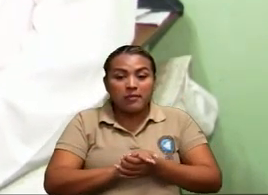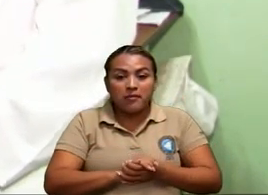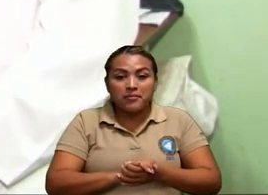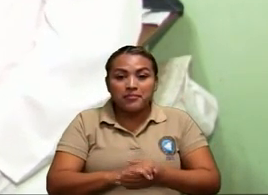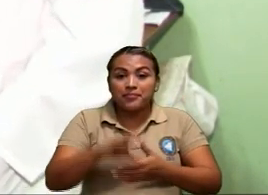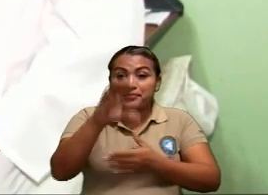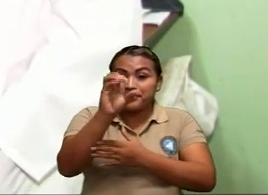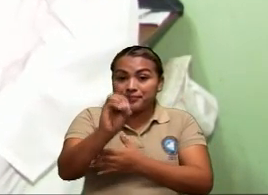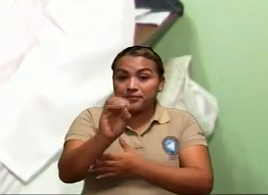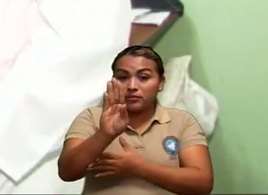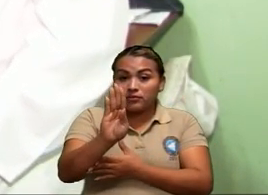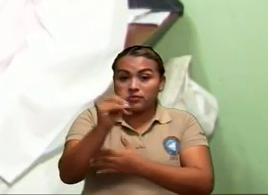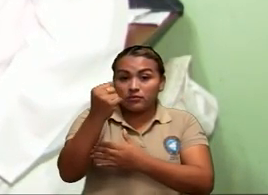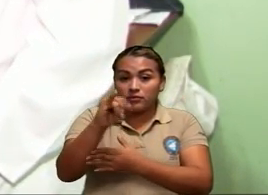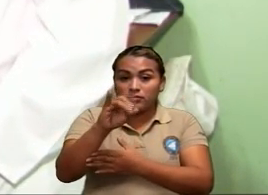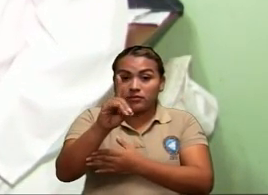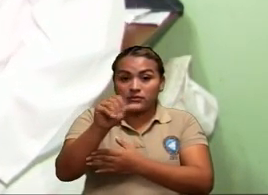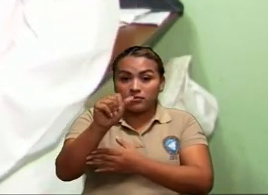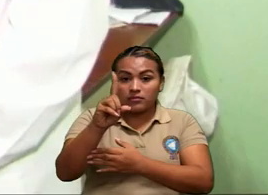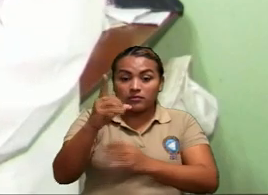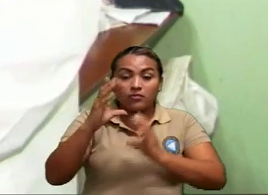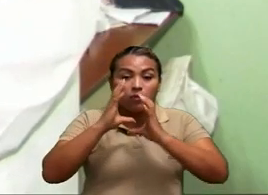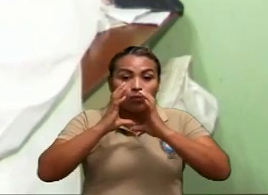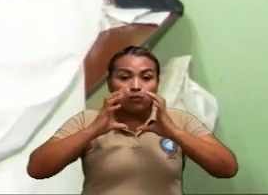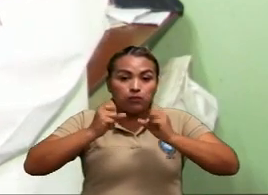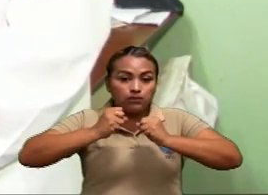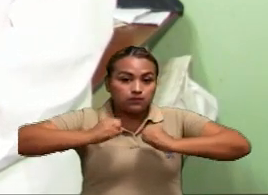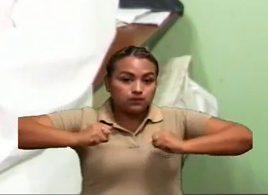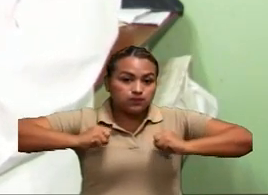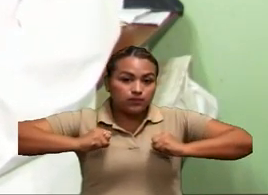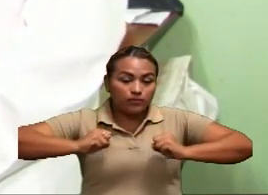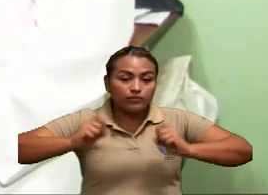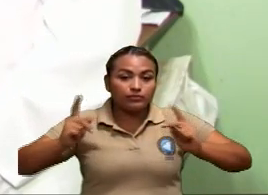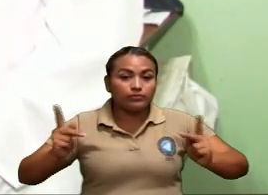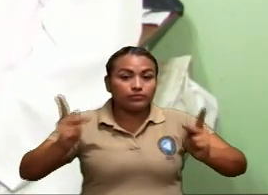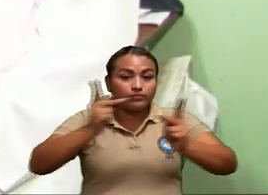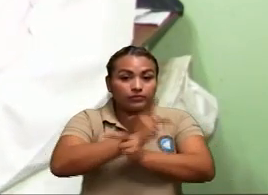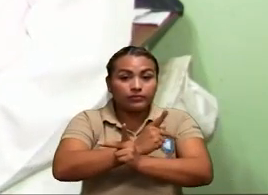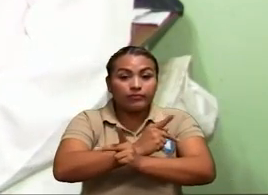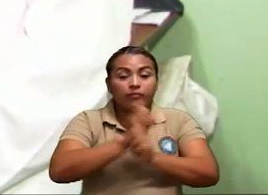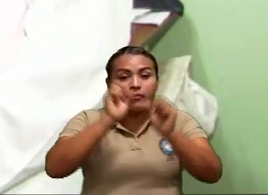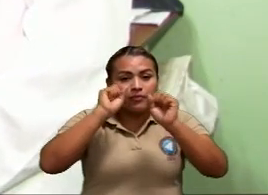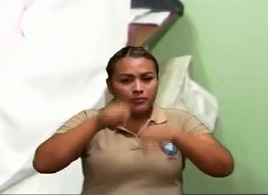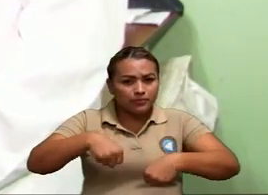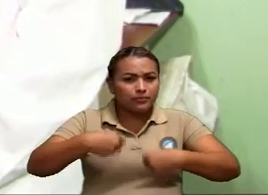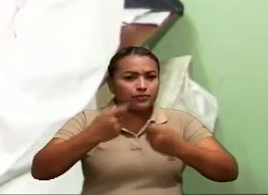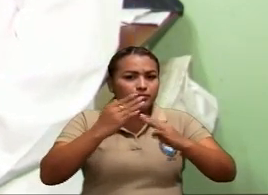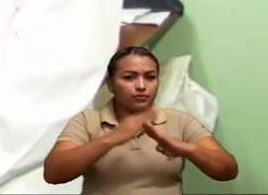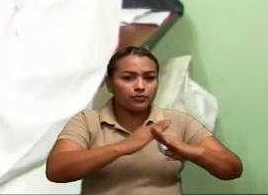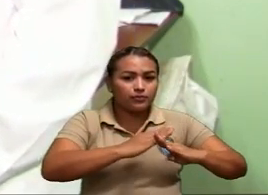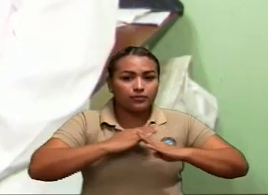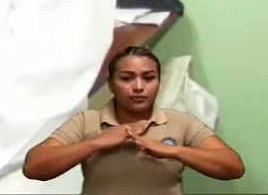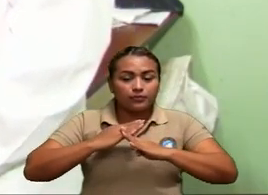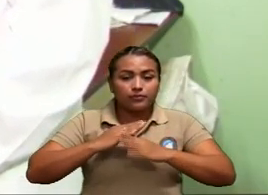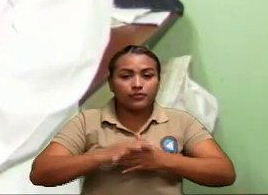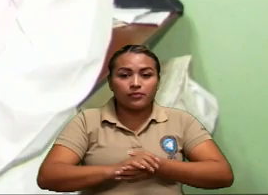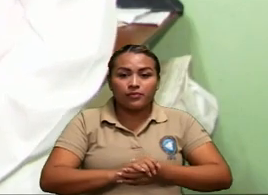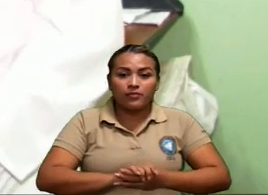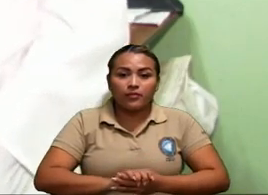es una enfermedad crónica, pero es prevenible. La podemos prevenir, ¿verdad? Ya. Ahora, por